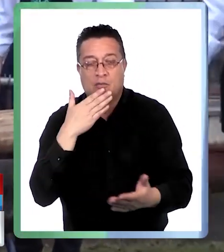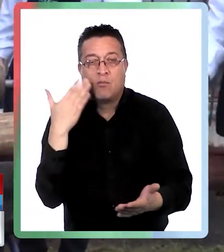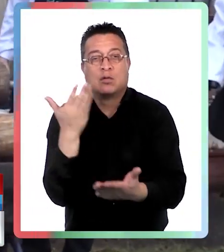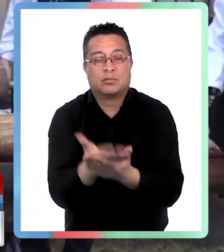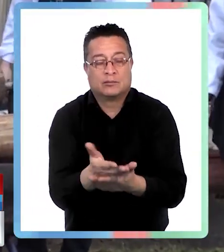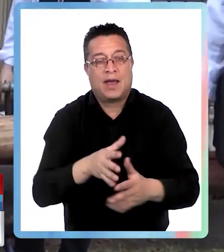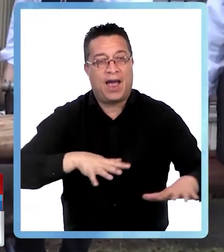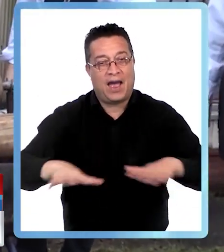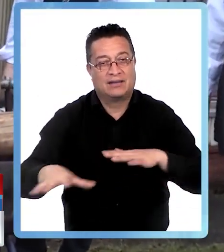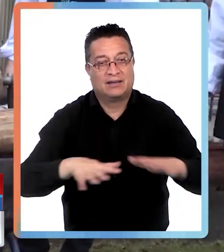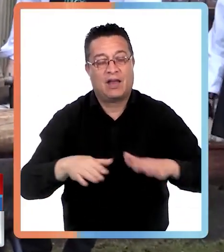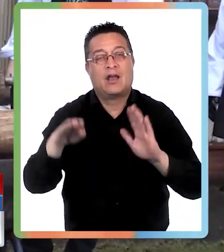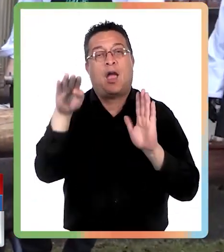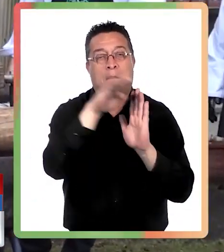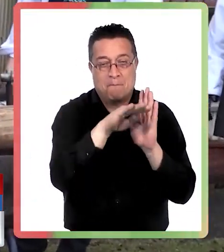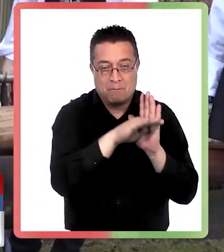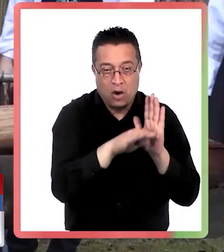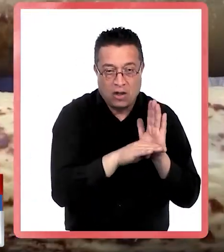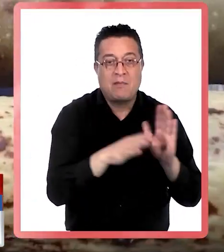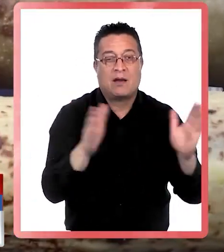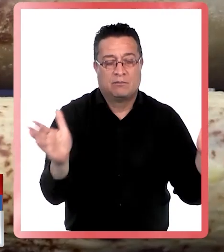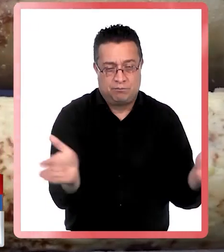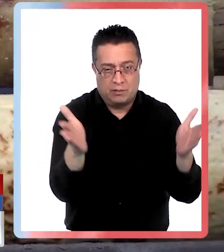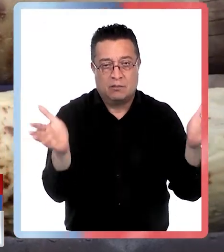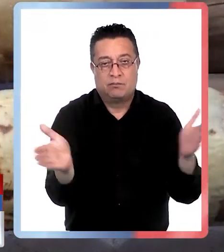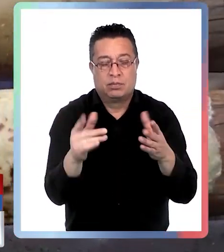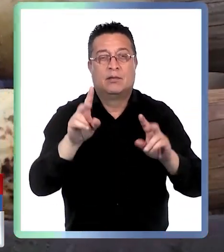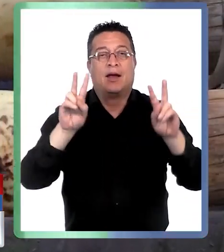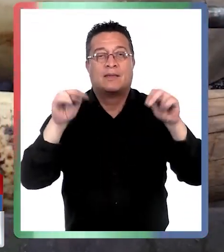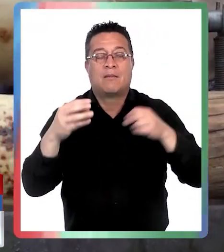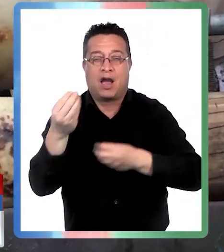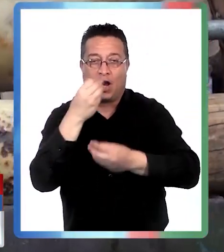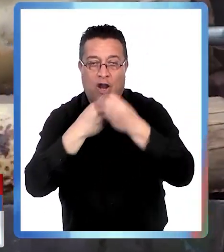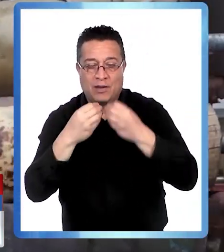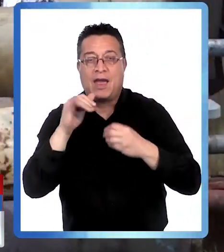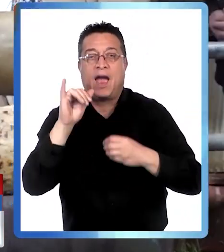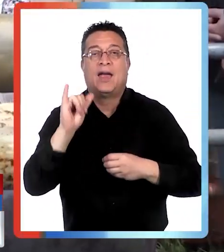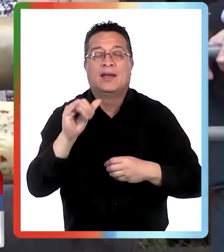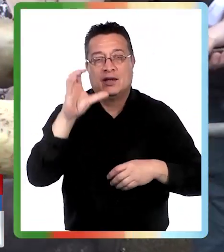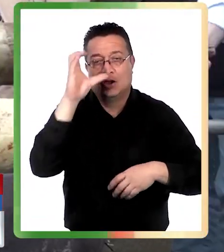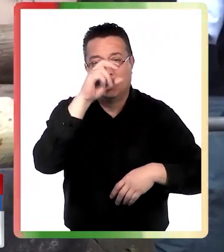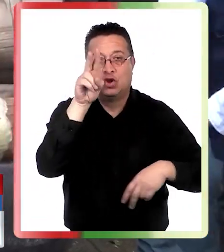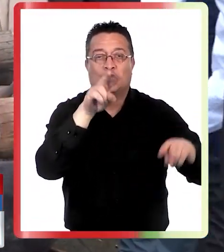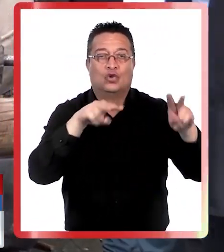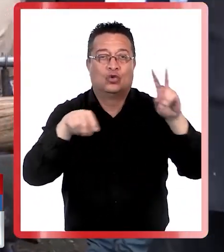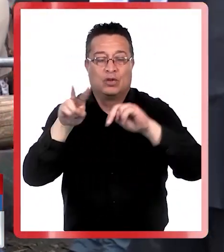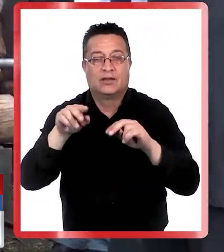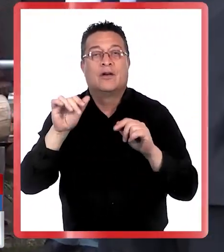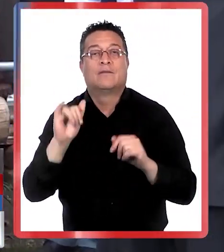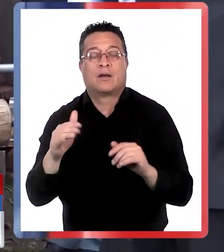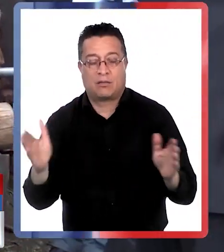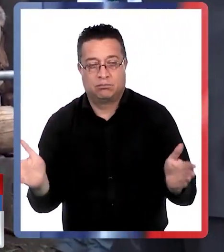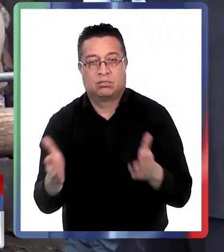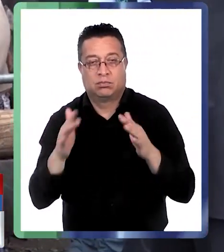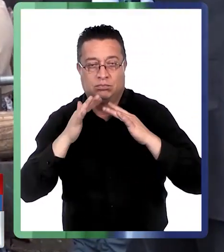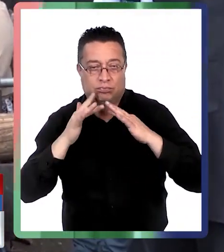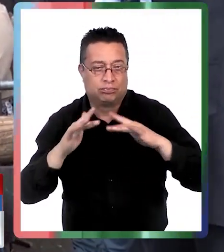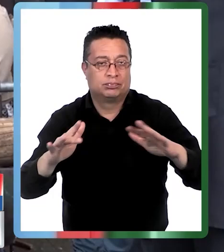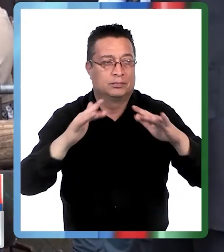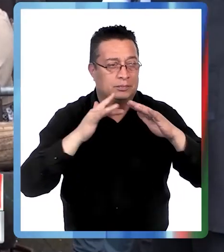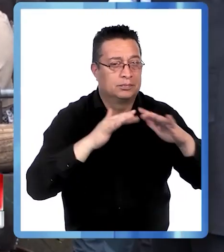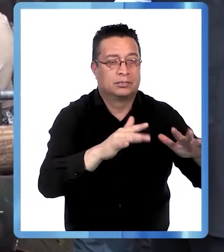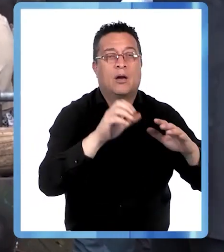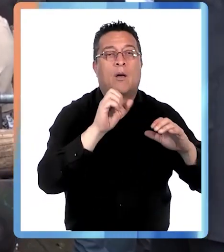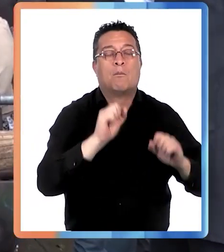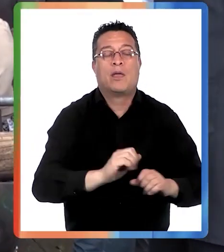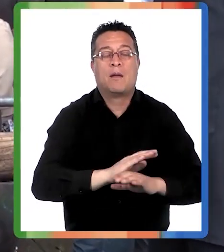apoyar actividades y programas que fomenten el rubro gastronómico y turístico junto con generar instancias para difundir y asegurar